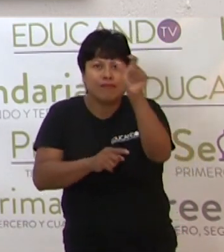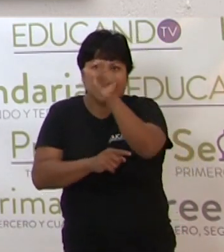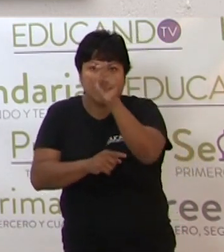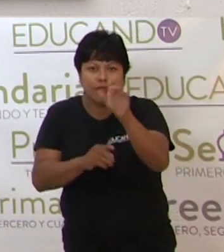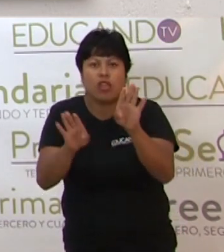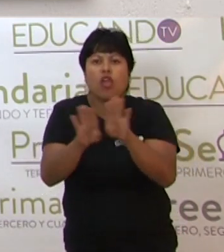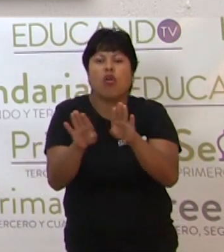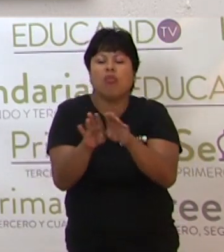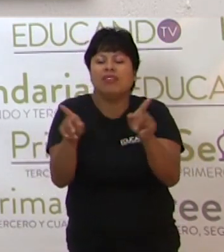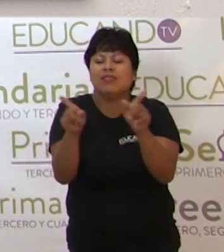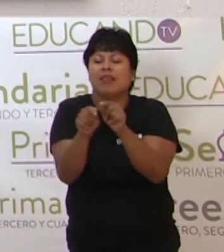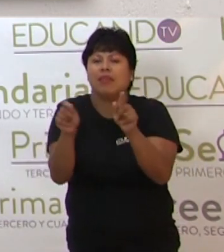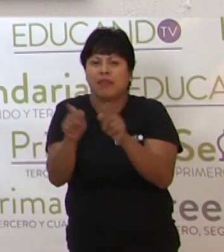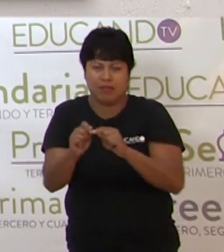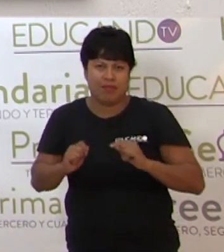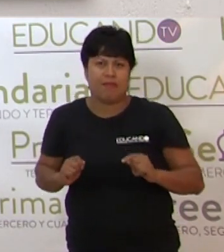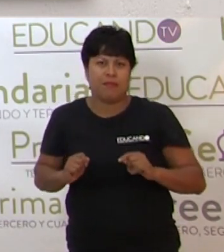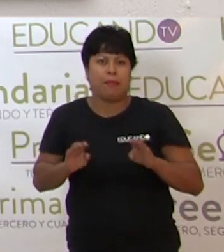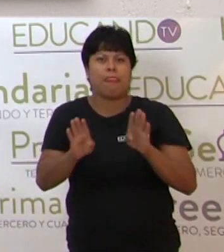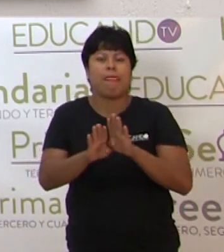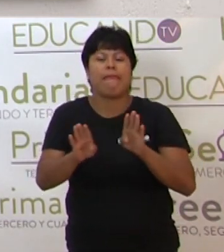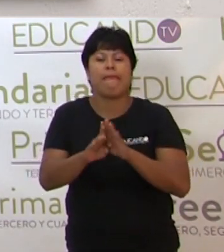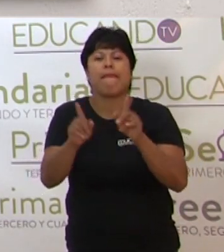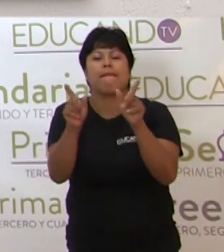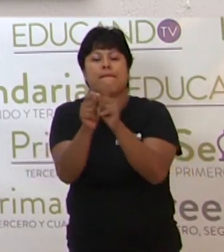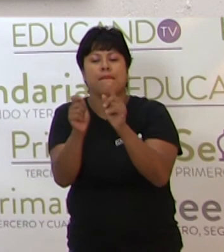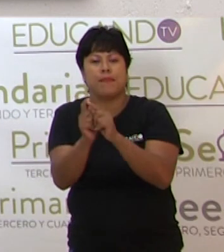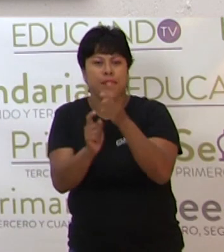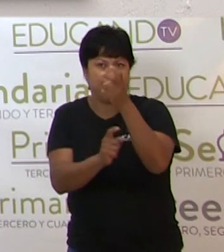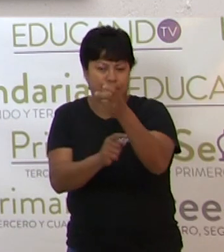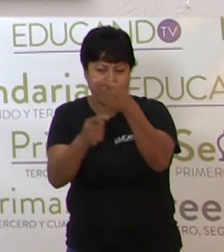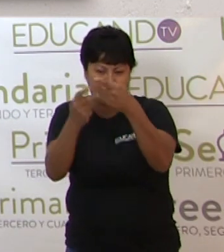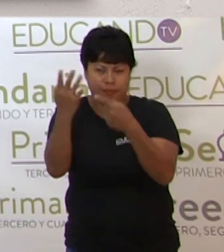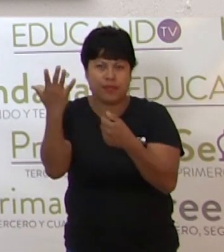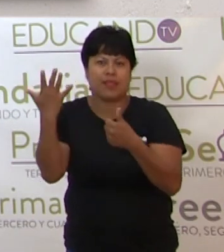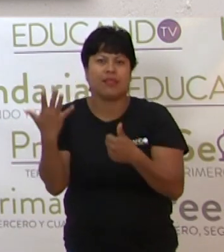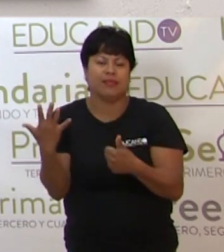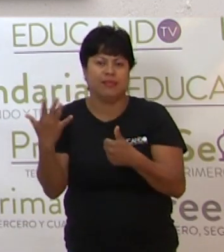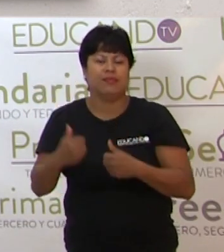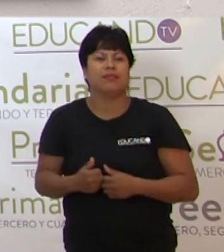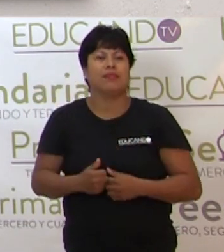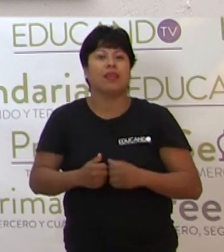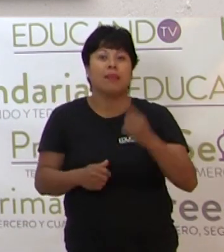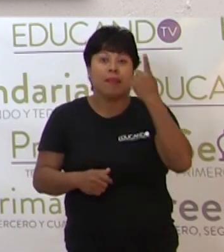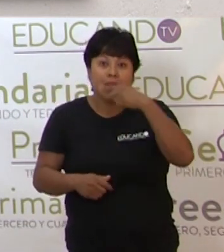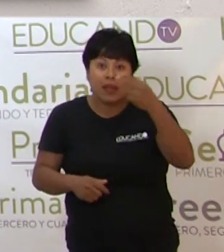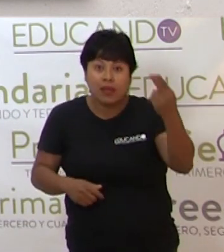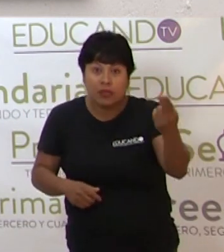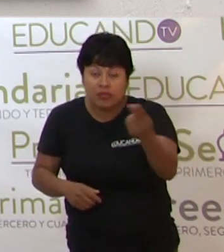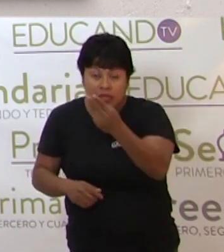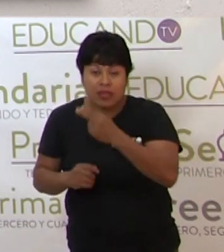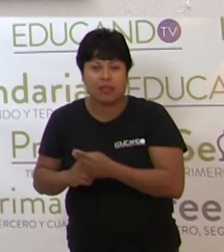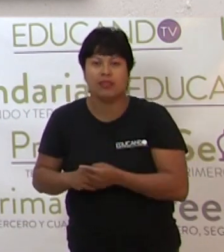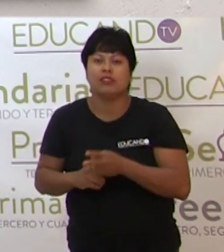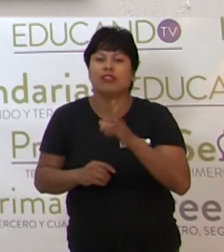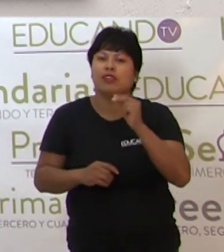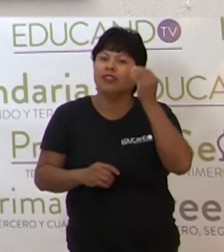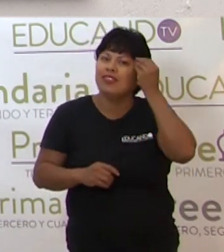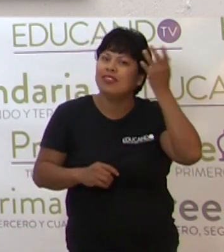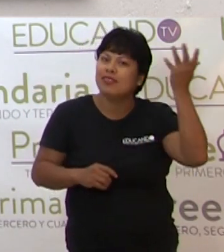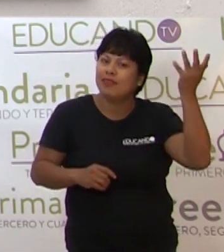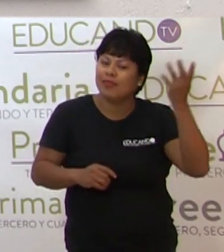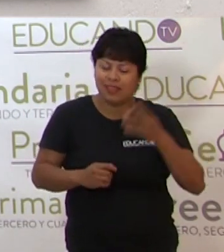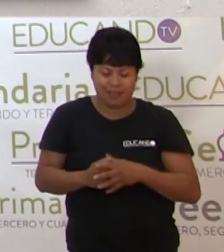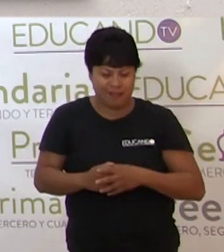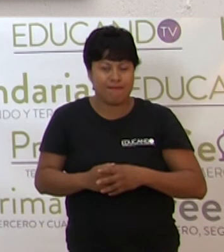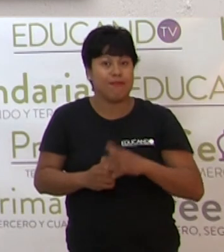se abrevian? O sea, las abreviaturas de esas funciones trigonométricas, para que ustedes no se les olvide,